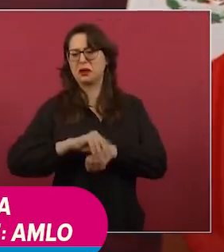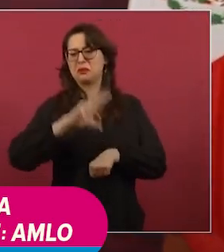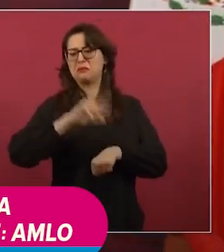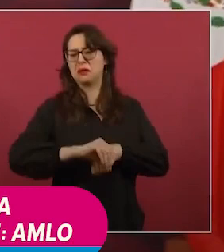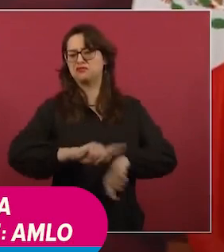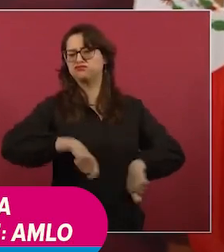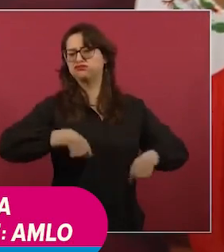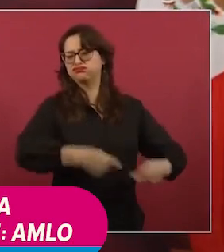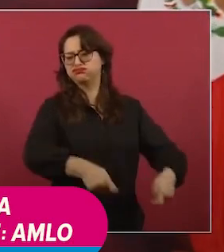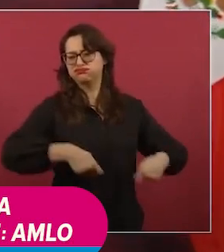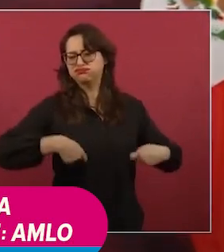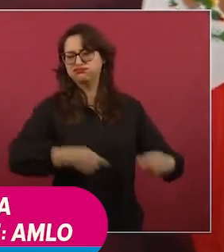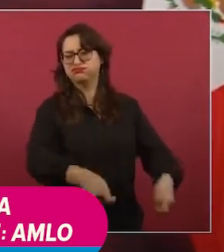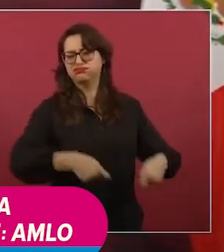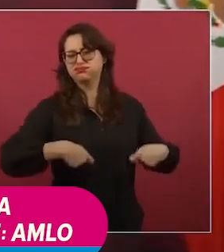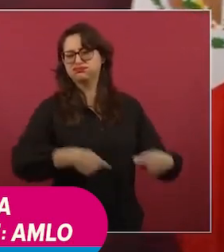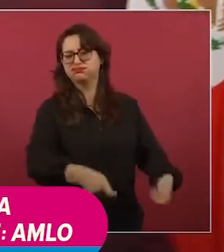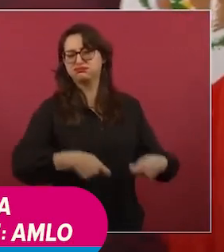pero nadie,